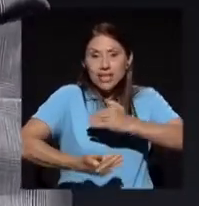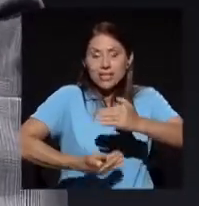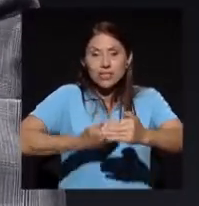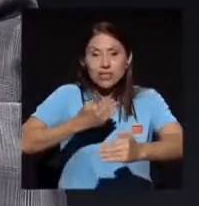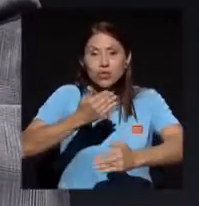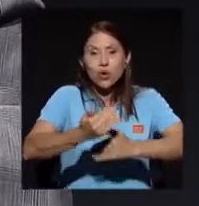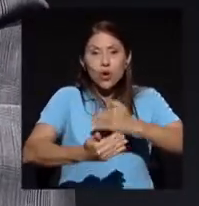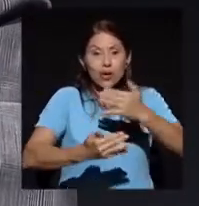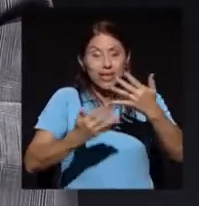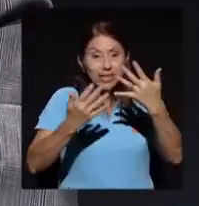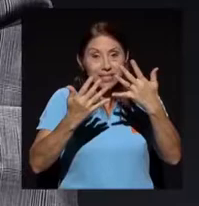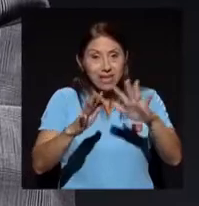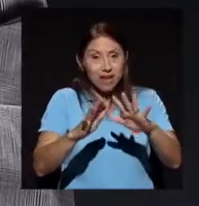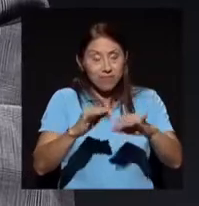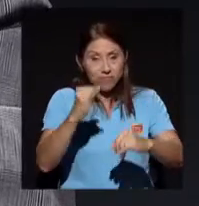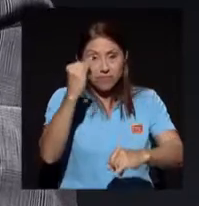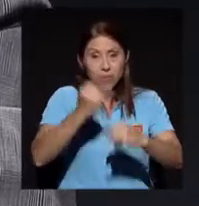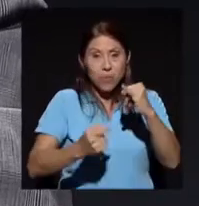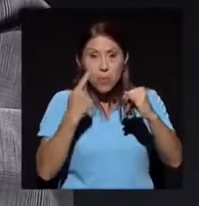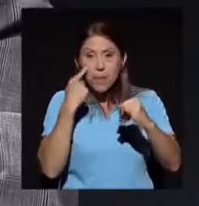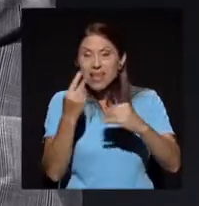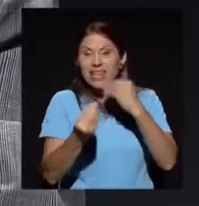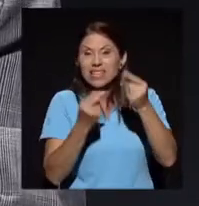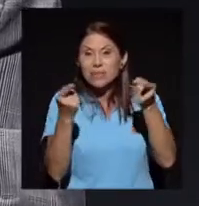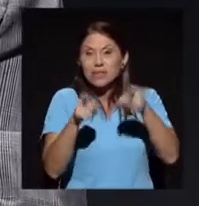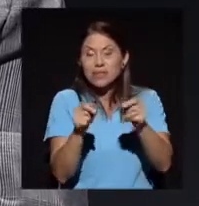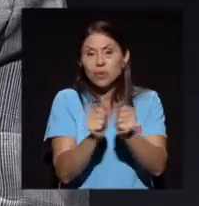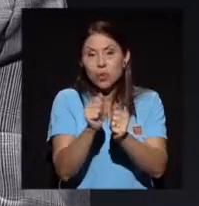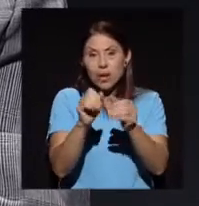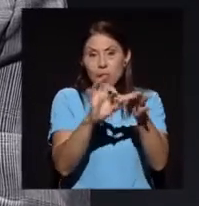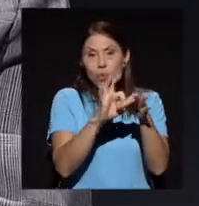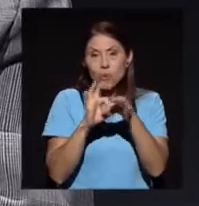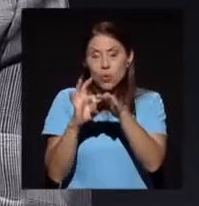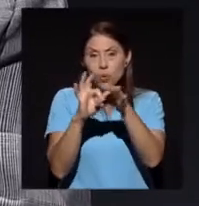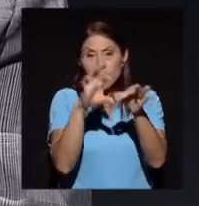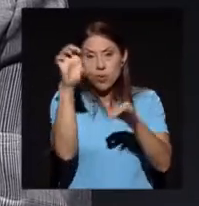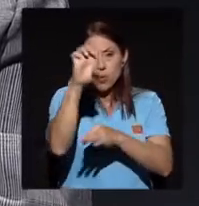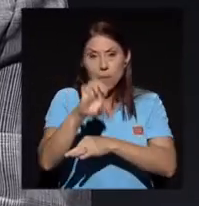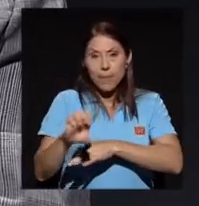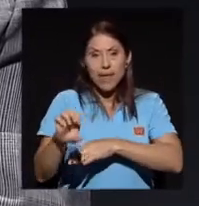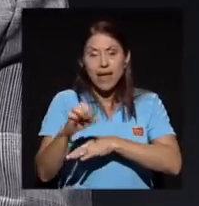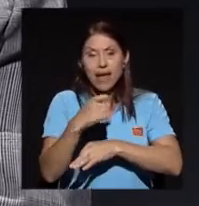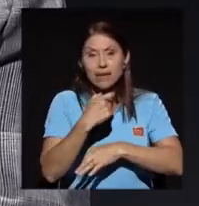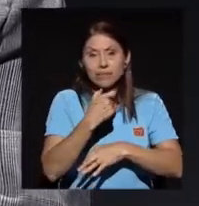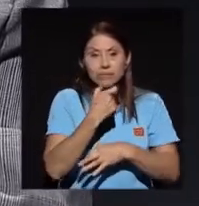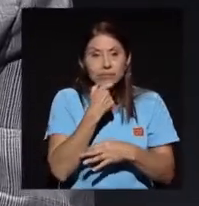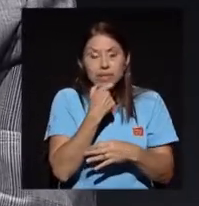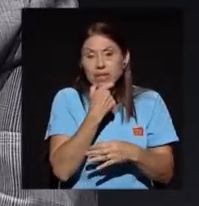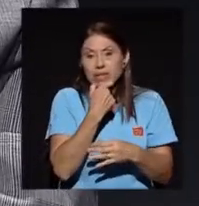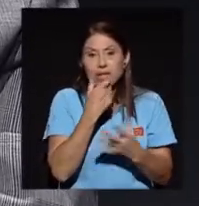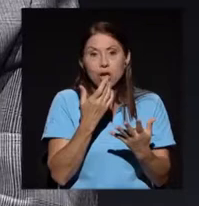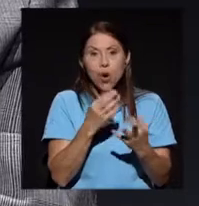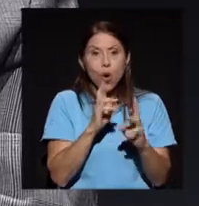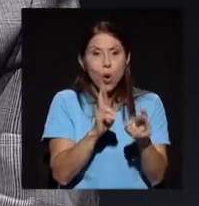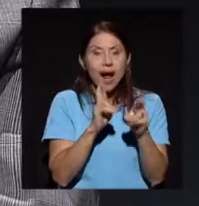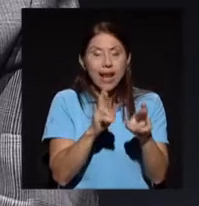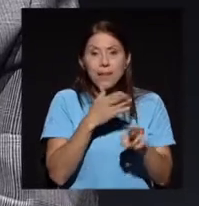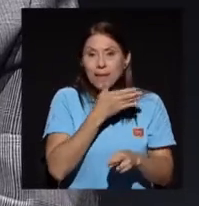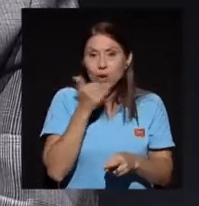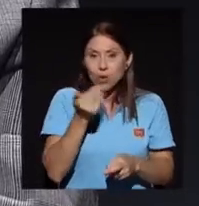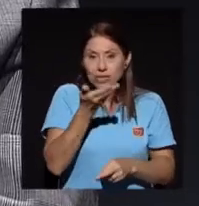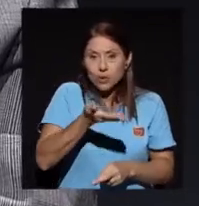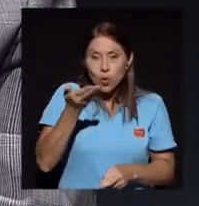conclusión de la unión europea y ojalá de mejores cosas que puedan que puedan venir obviamente